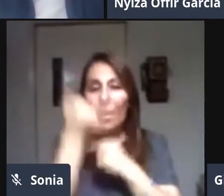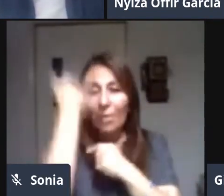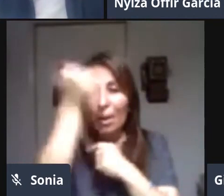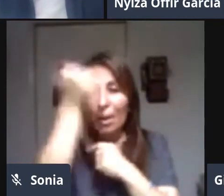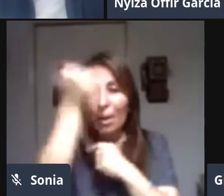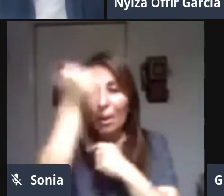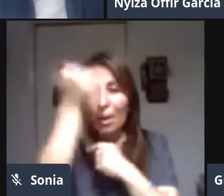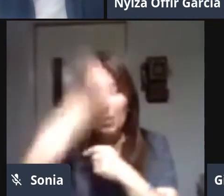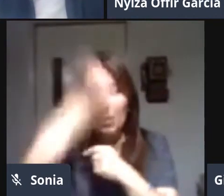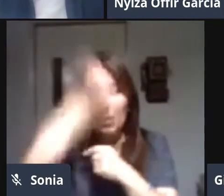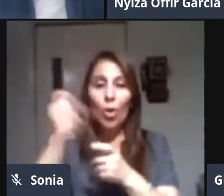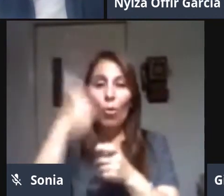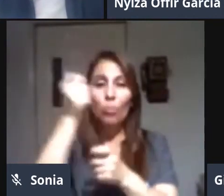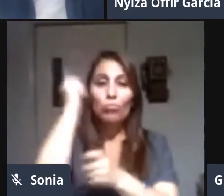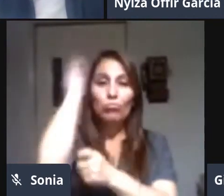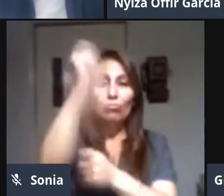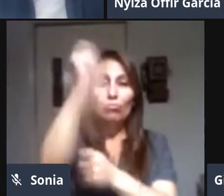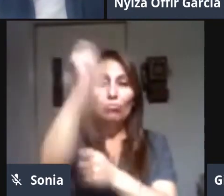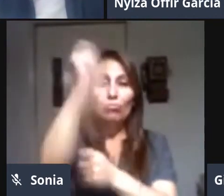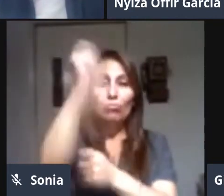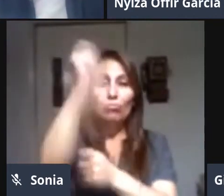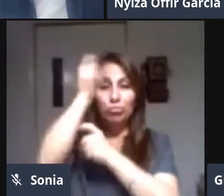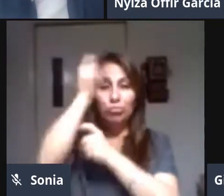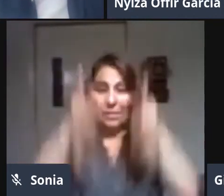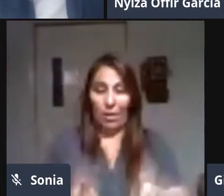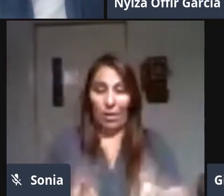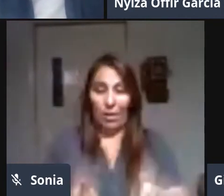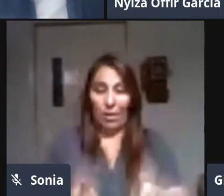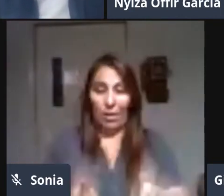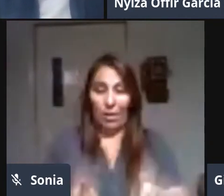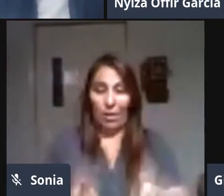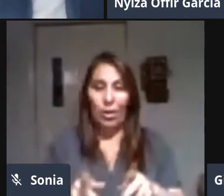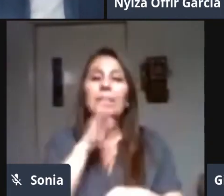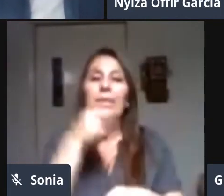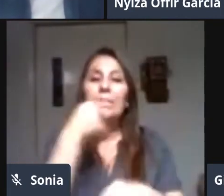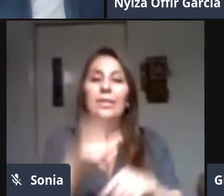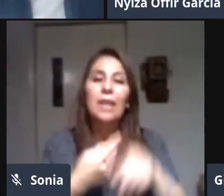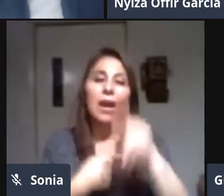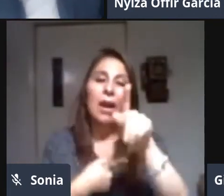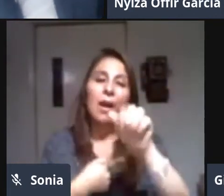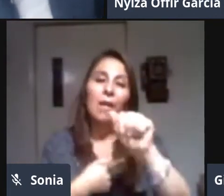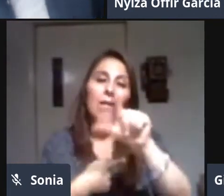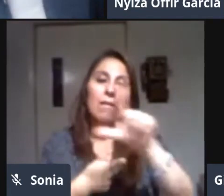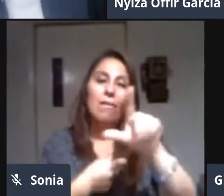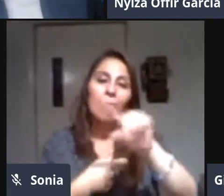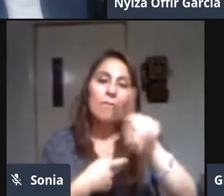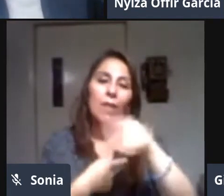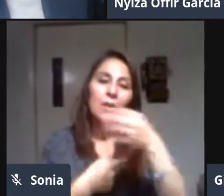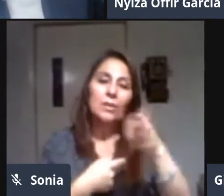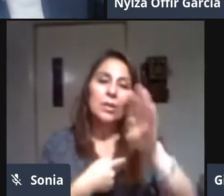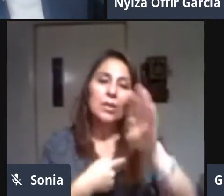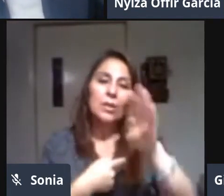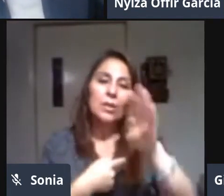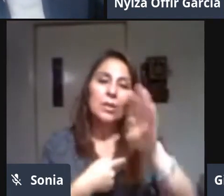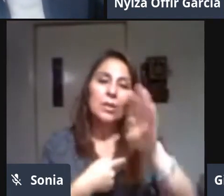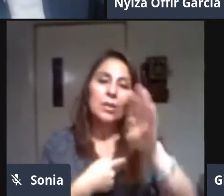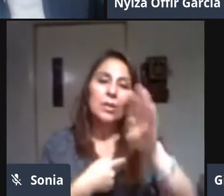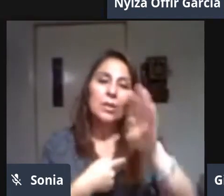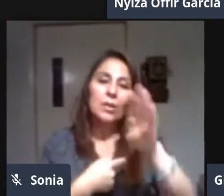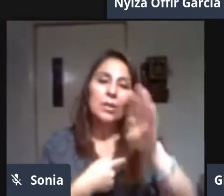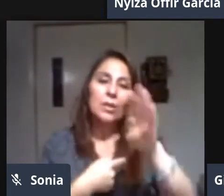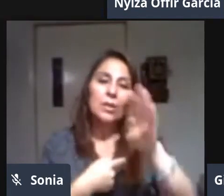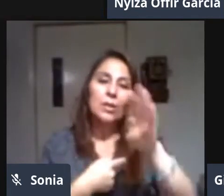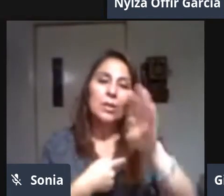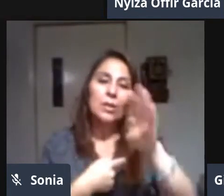donde en un diálogo con falsos borda se recrea todo este concepto entonces es encontrar en las comunidades